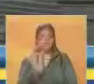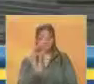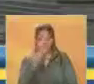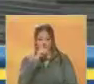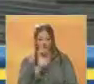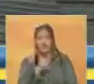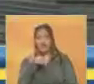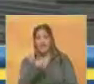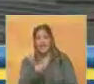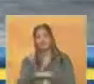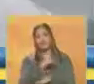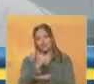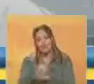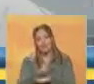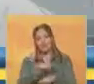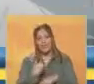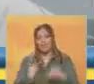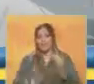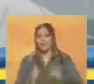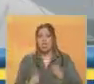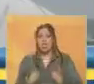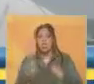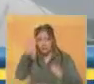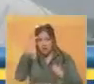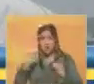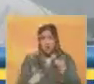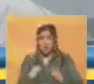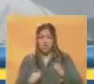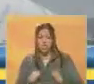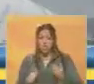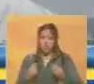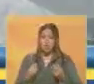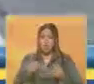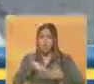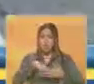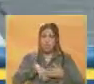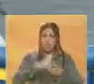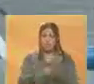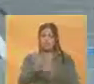pérdida podía atribuirse al estrés psicofísico acumulado durante la tragedia.